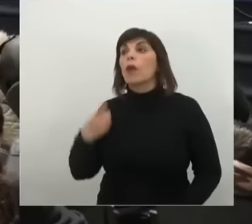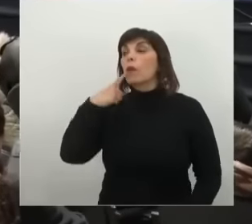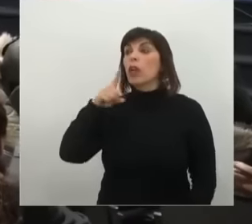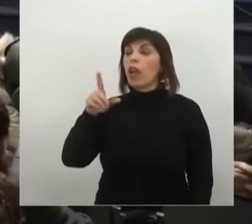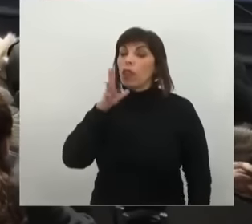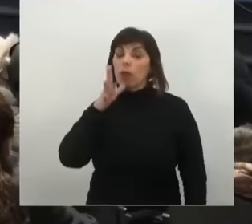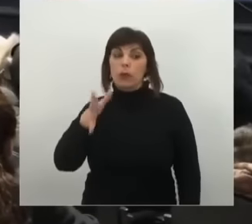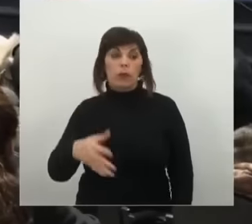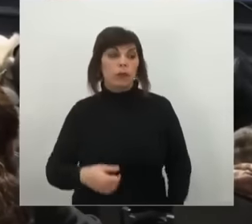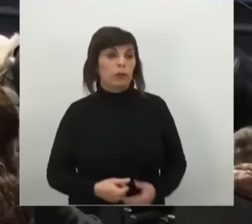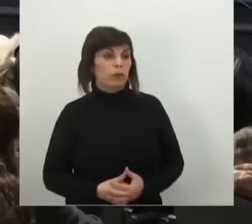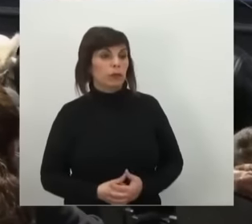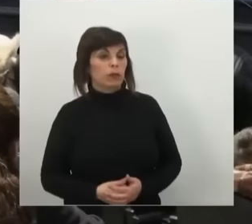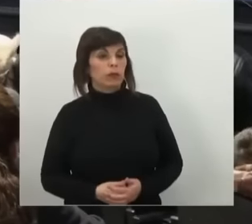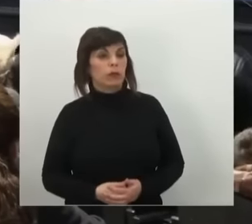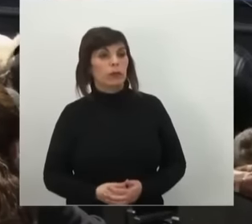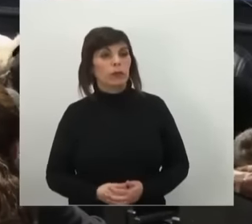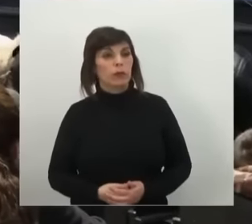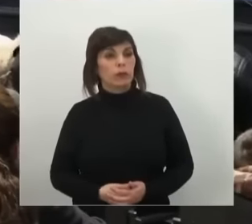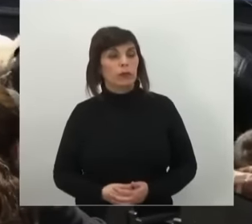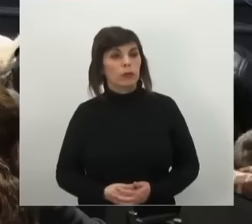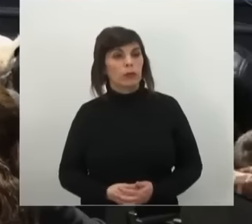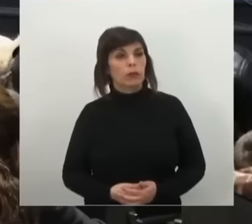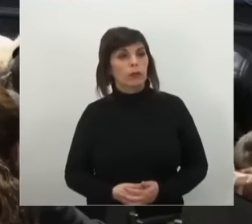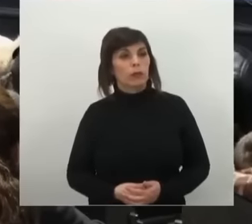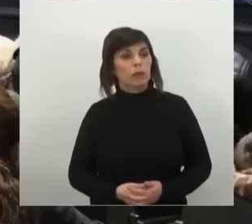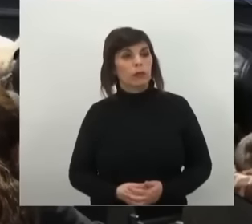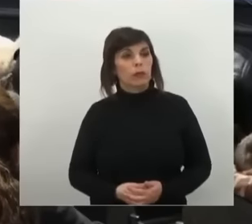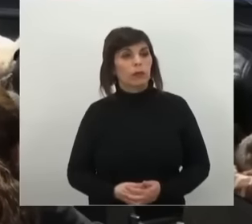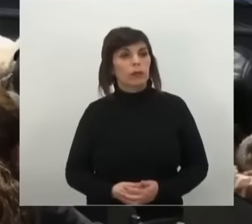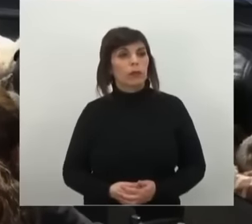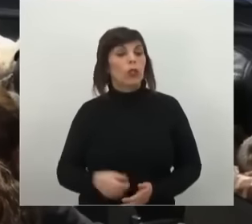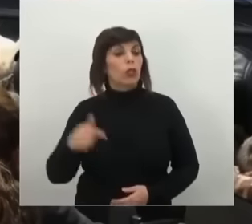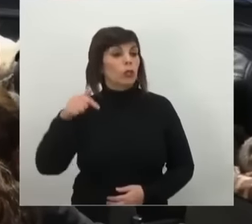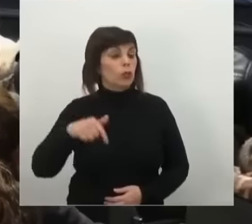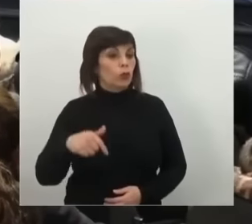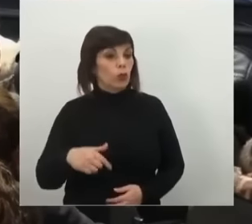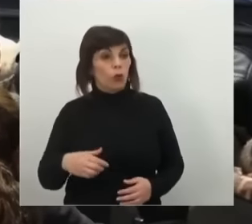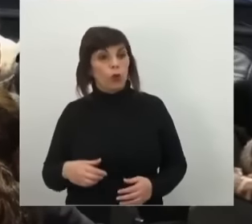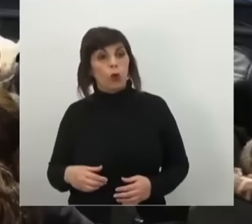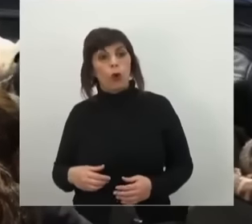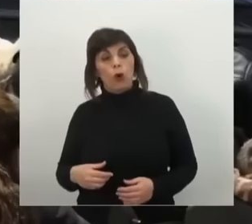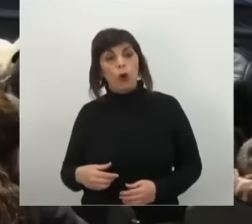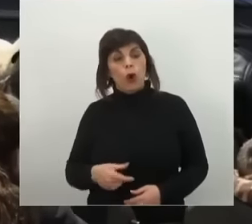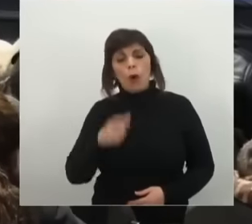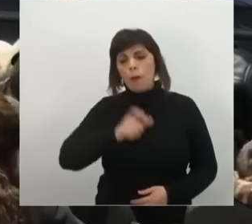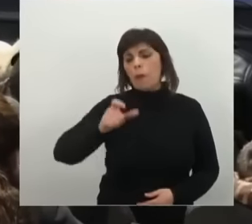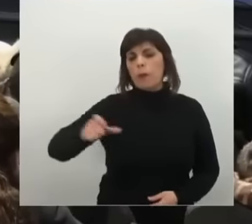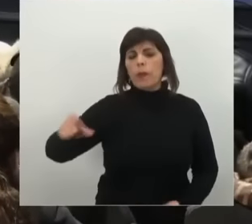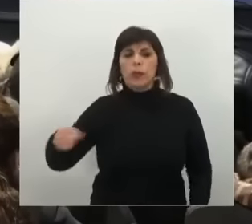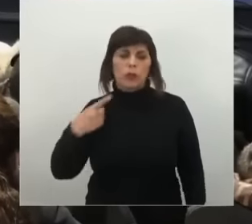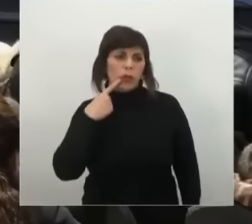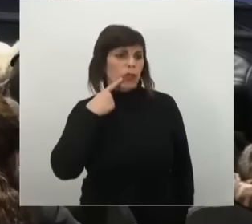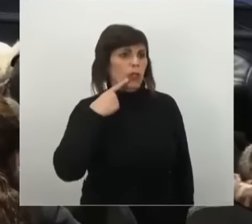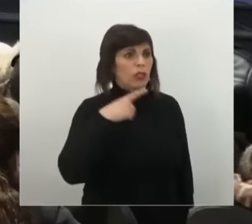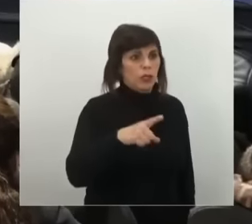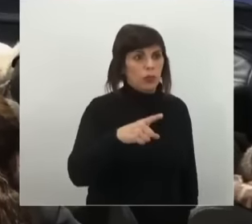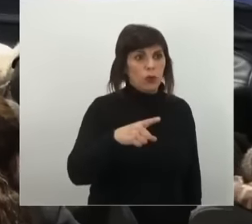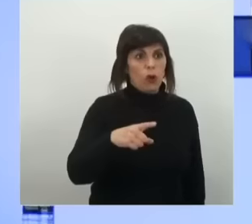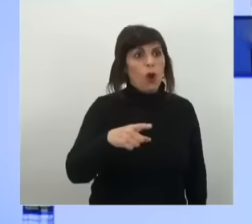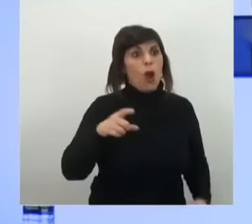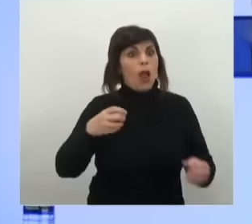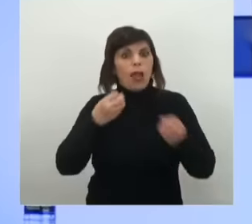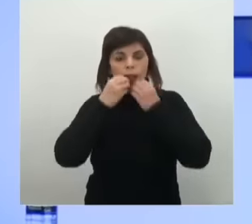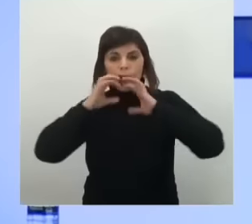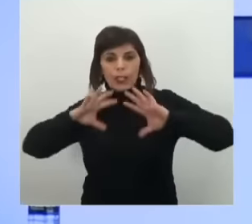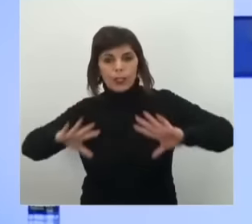yo estuve muchísimas veces en ese estanque de betesda le conté a muchísima gente el milagro que tú hiciste